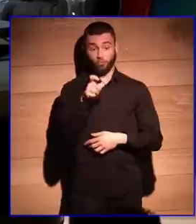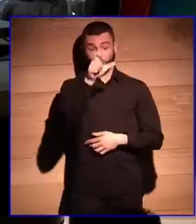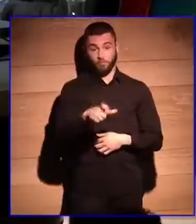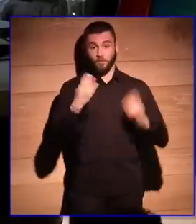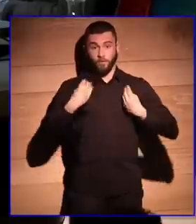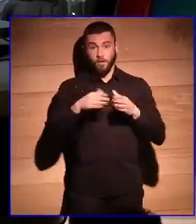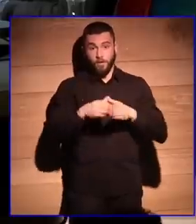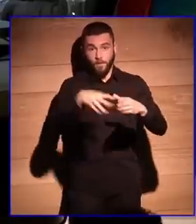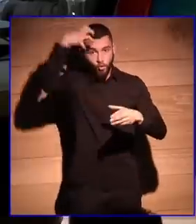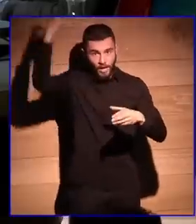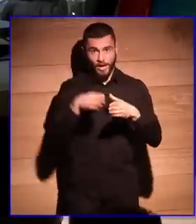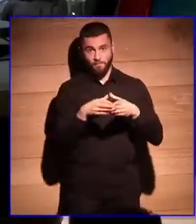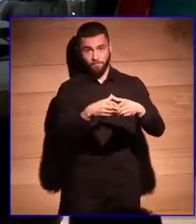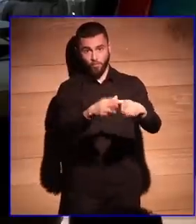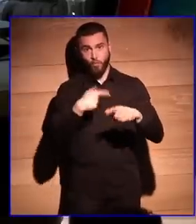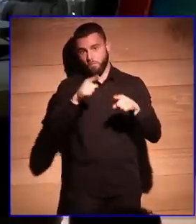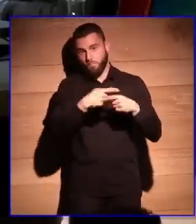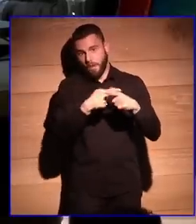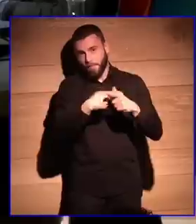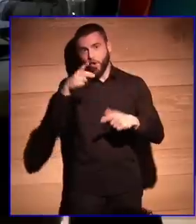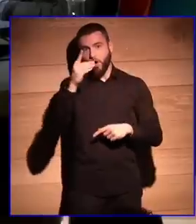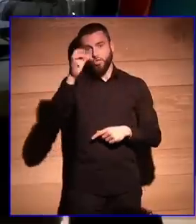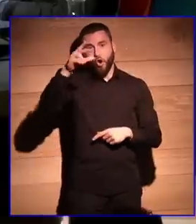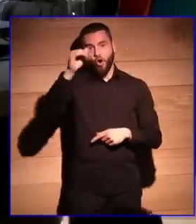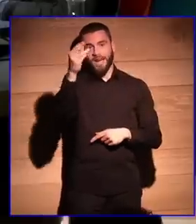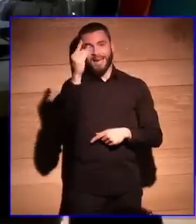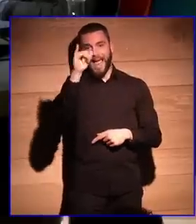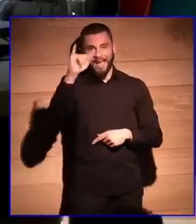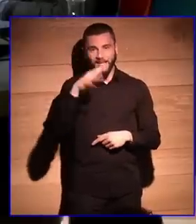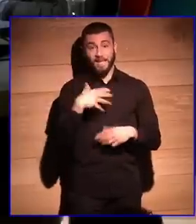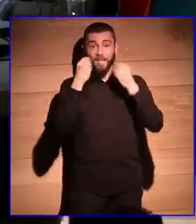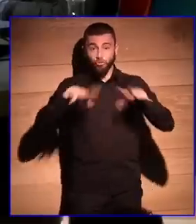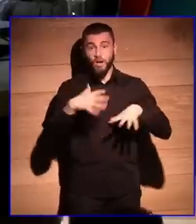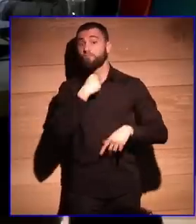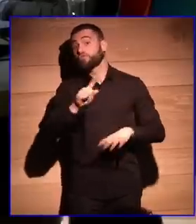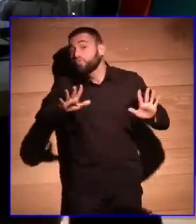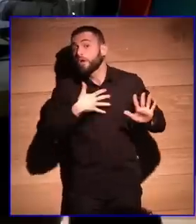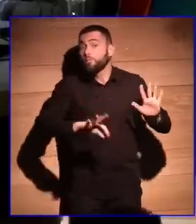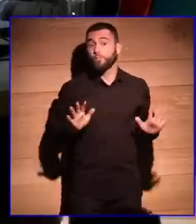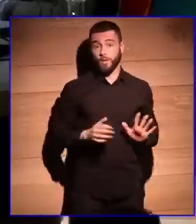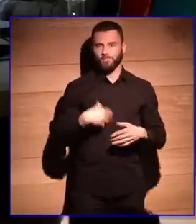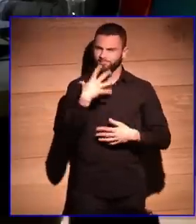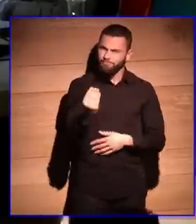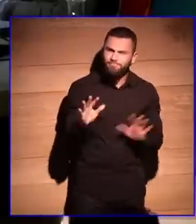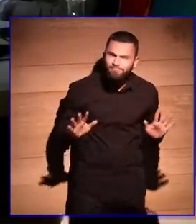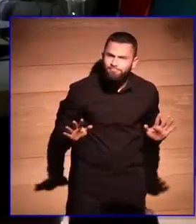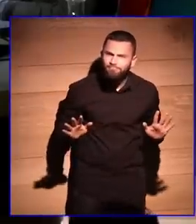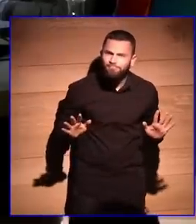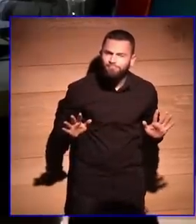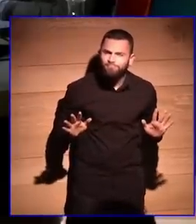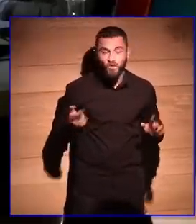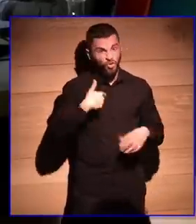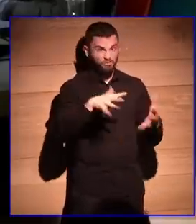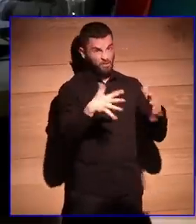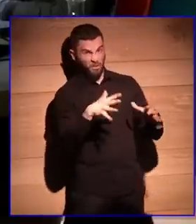de Desembarco del Rey, que a lo mejor tuvieras un primo Dothraki, igual no te parecía tan bien esta historia. ¿Lo habéis comprendido? Uh-huh. Yo